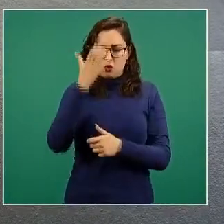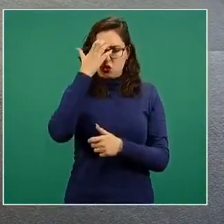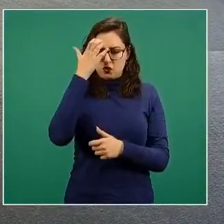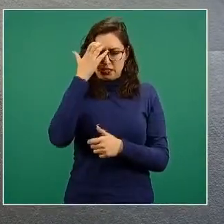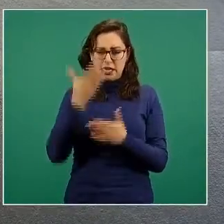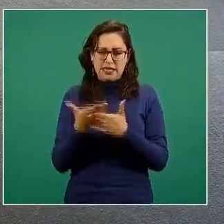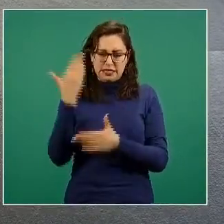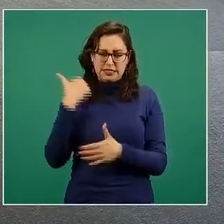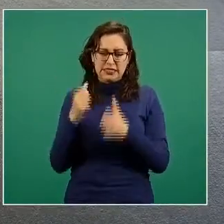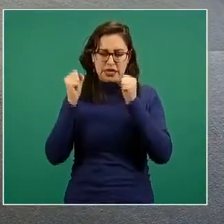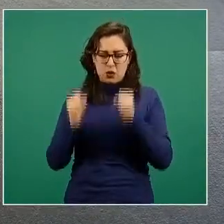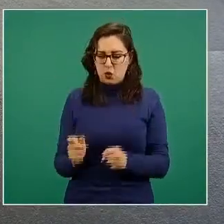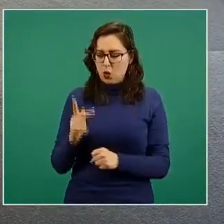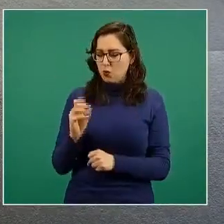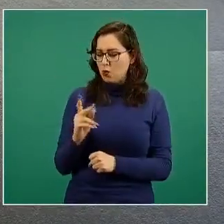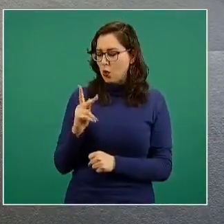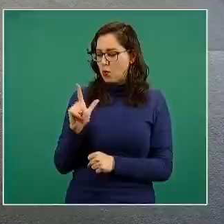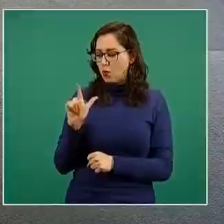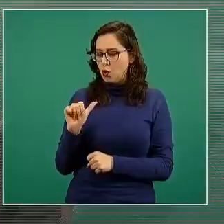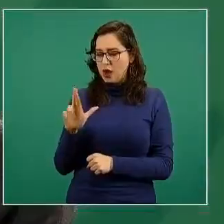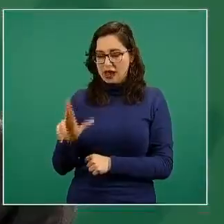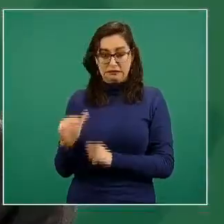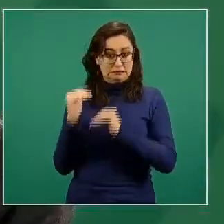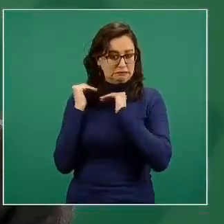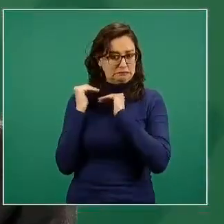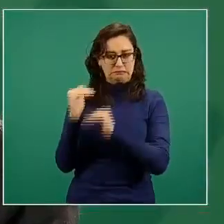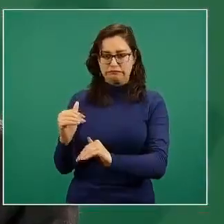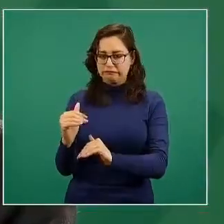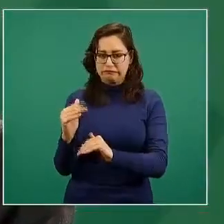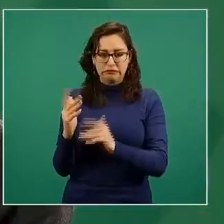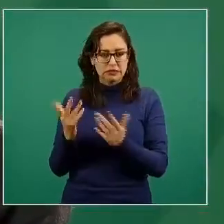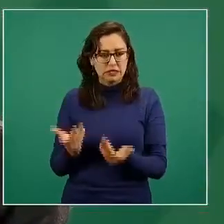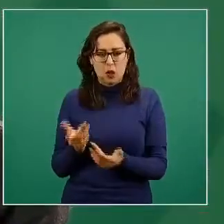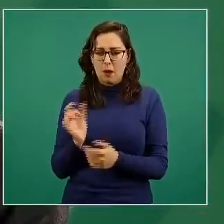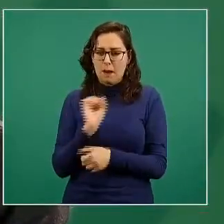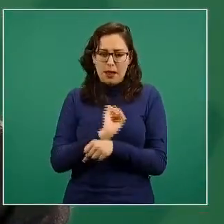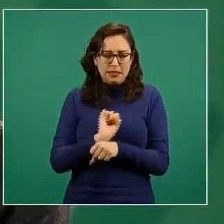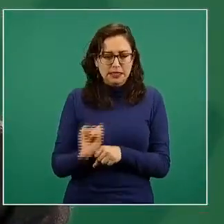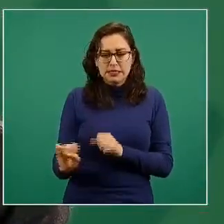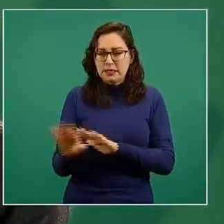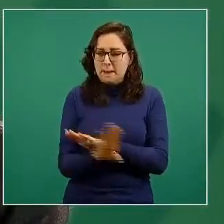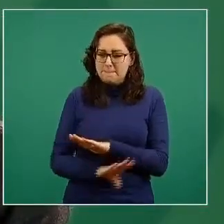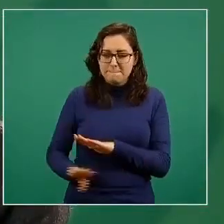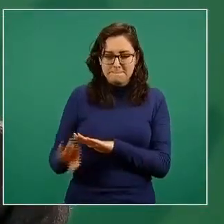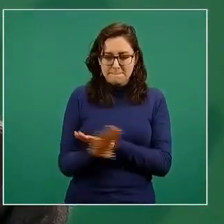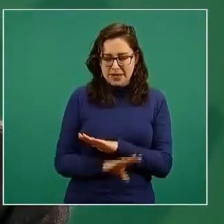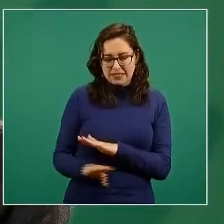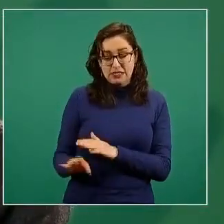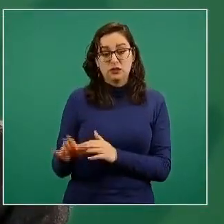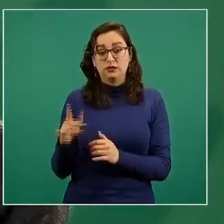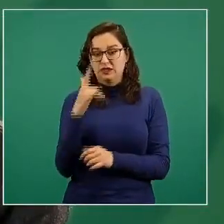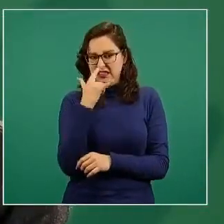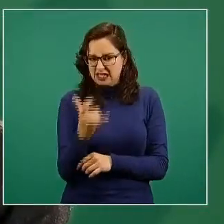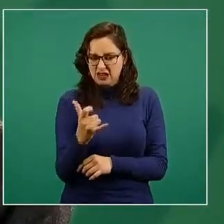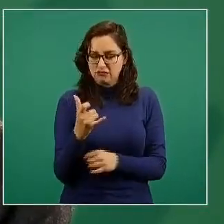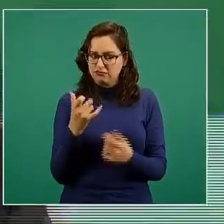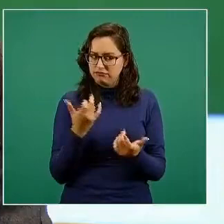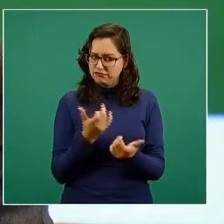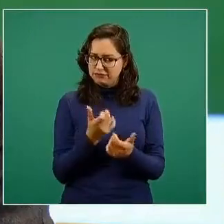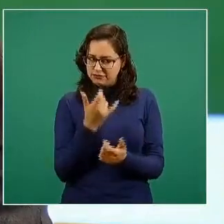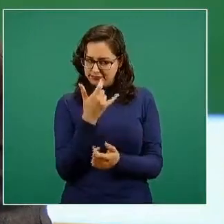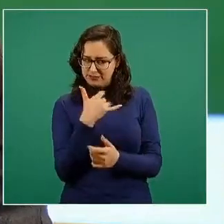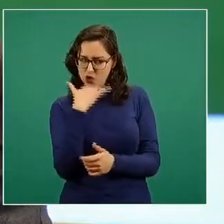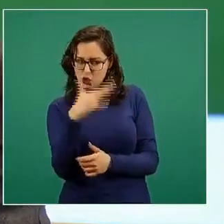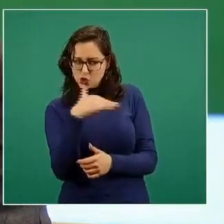Popular y que tenía un esquema sumamente restrictivo de uso y un manejo muy poco transparente de los recursos.